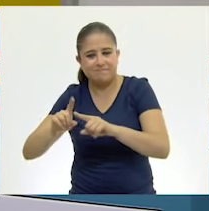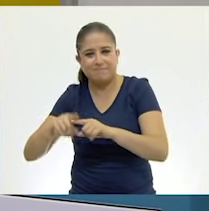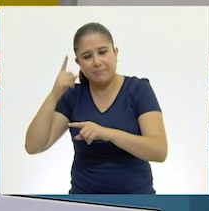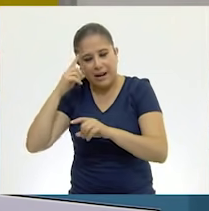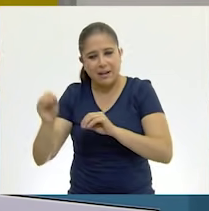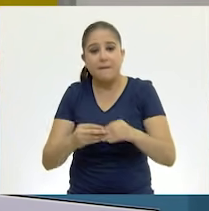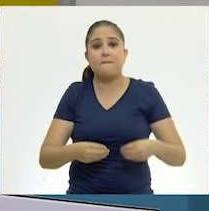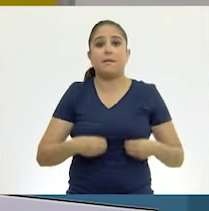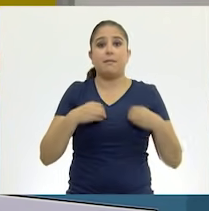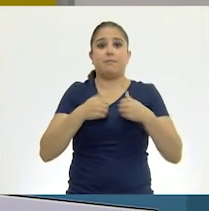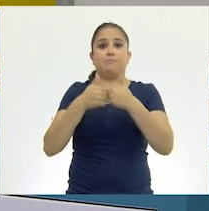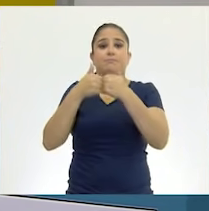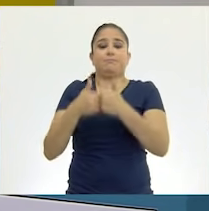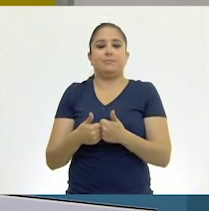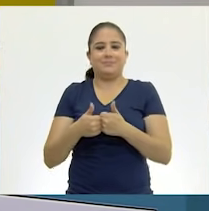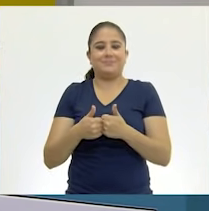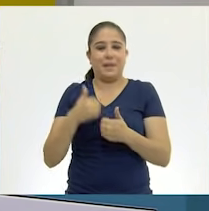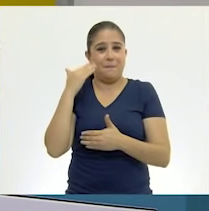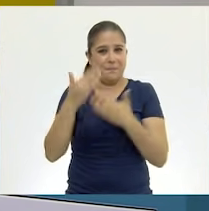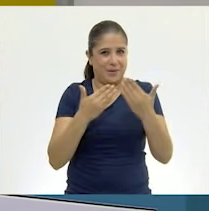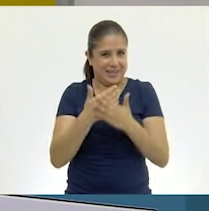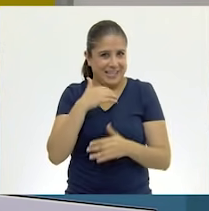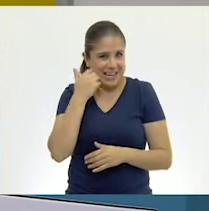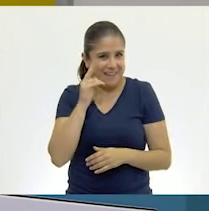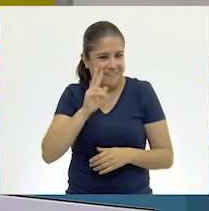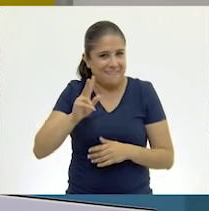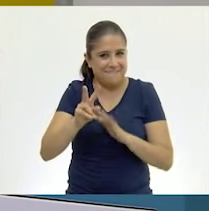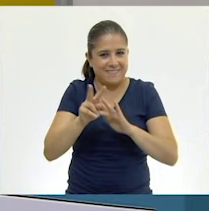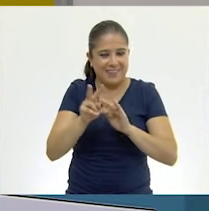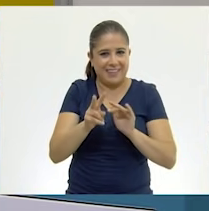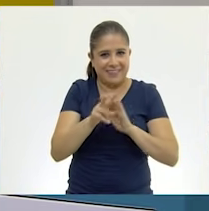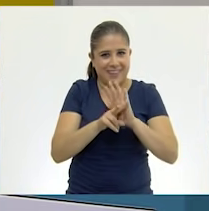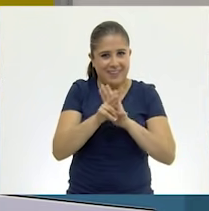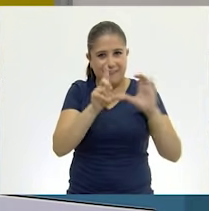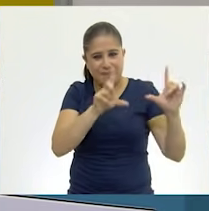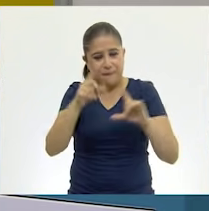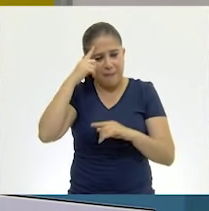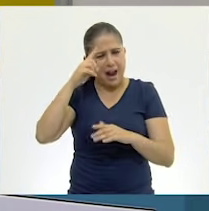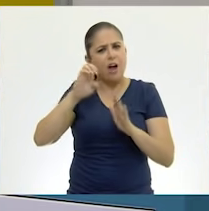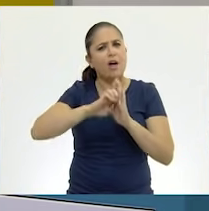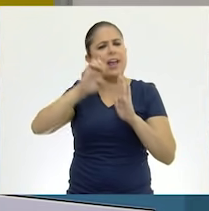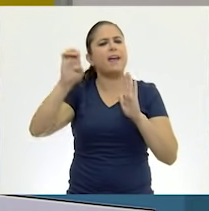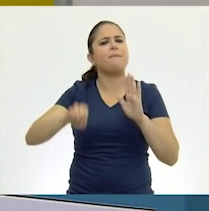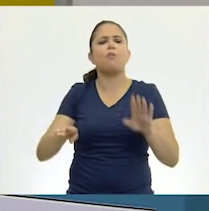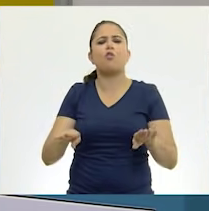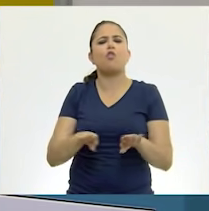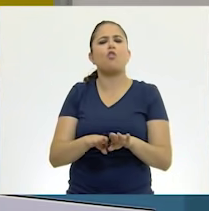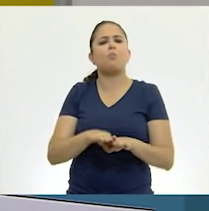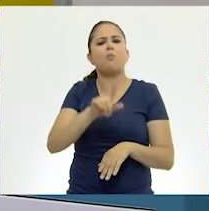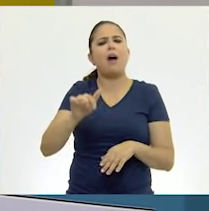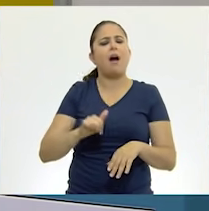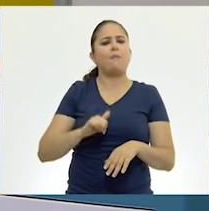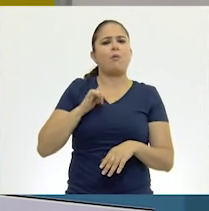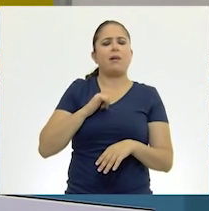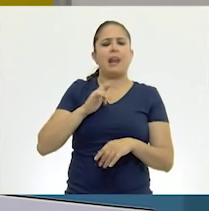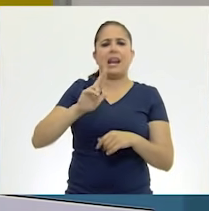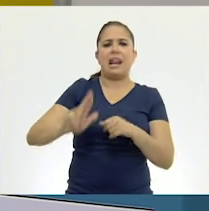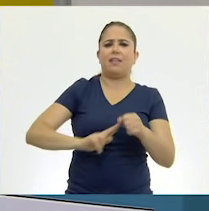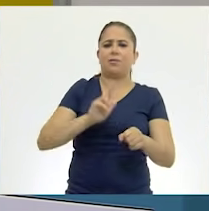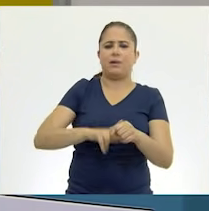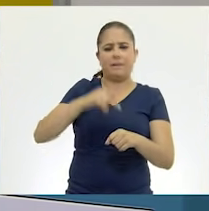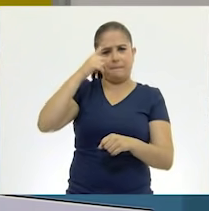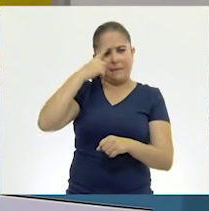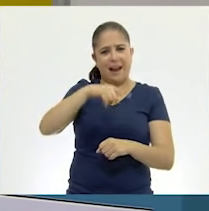la vivienda. Les propongo que veamos un video para conocer un ejemplo de cómo se aprovecha la naturaleza